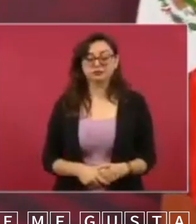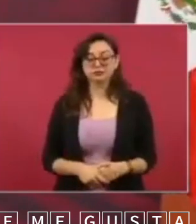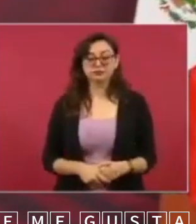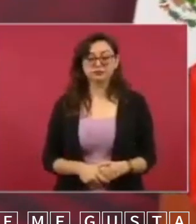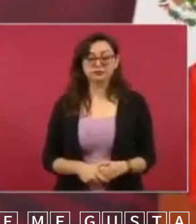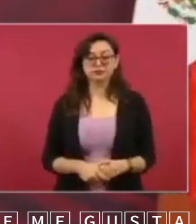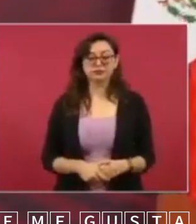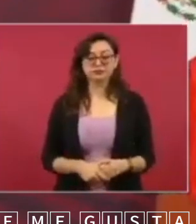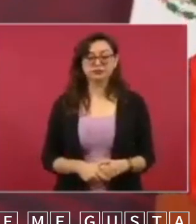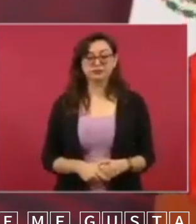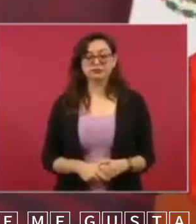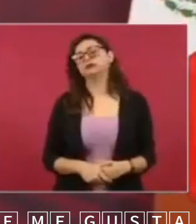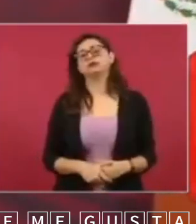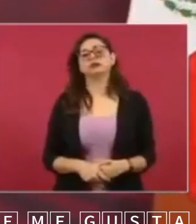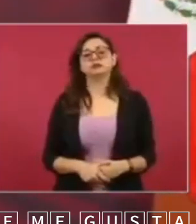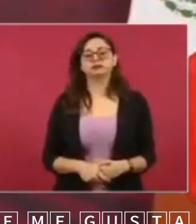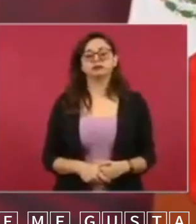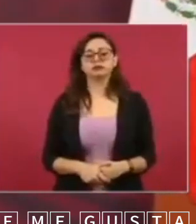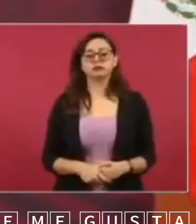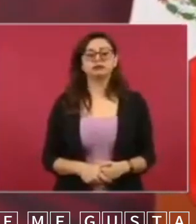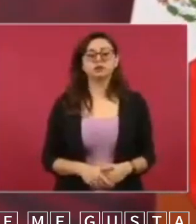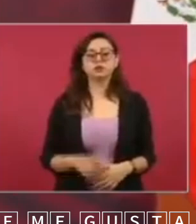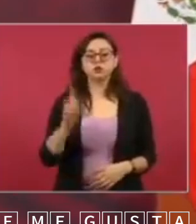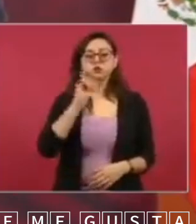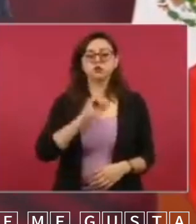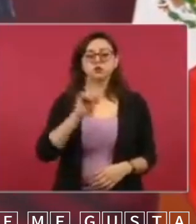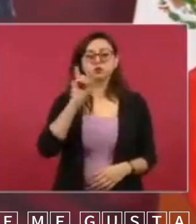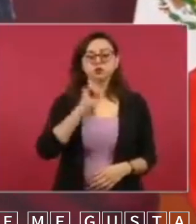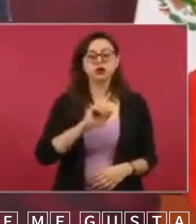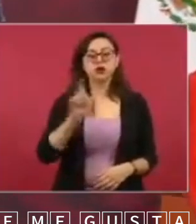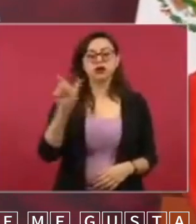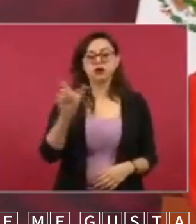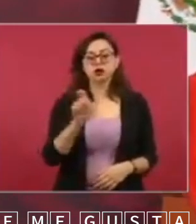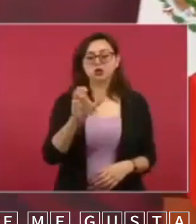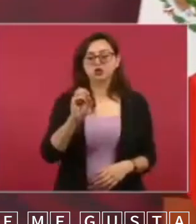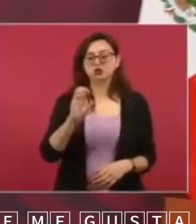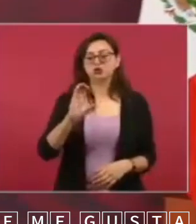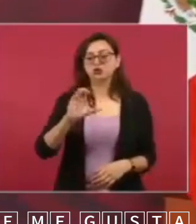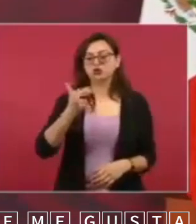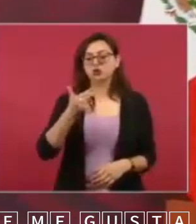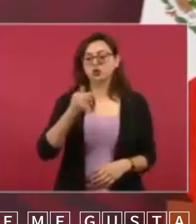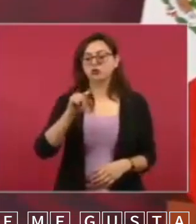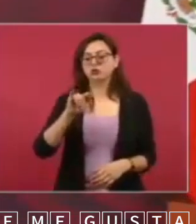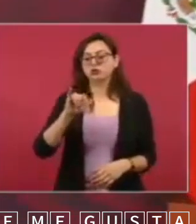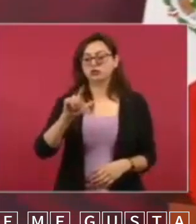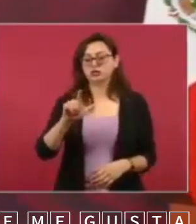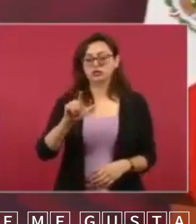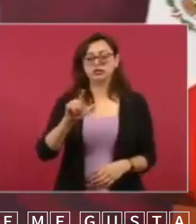Kenia Xochitl Gálvez a protestar